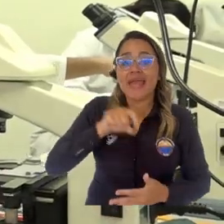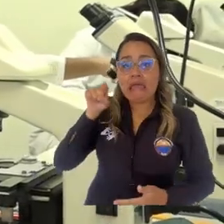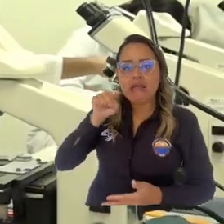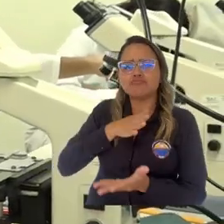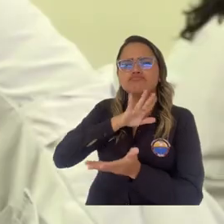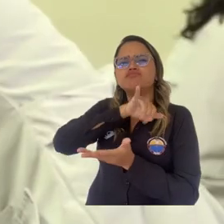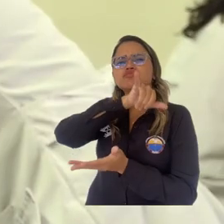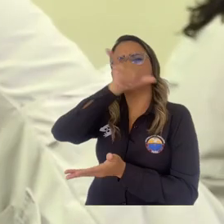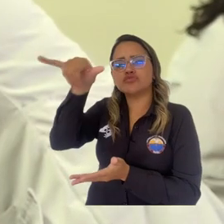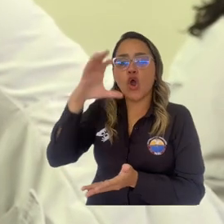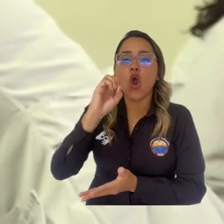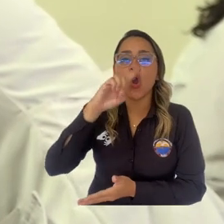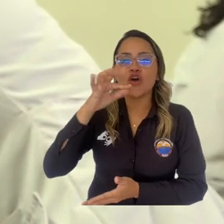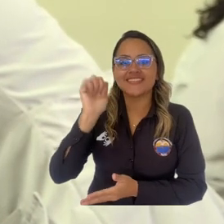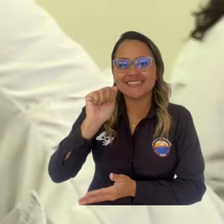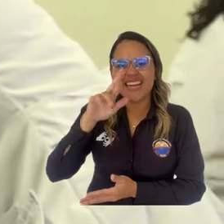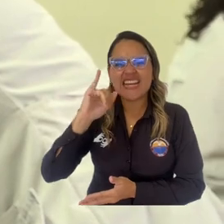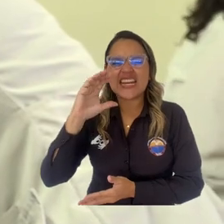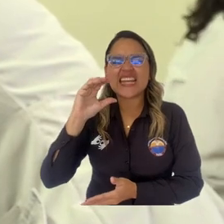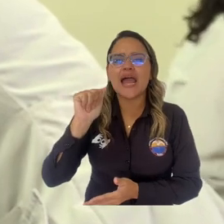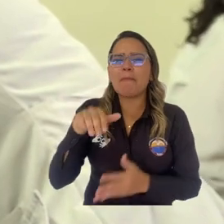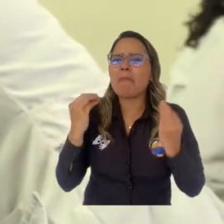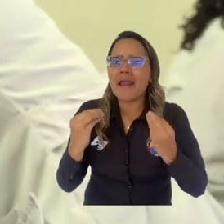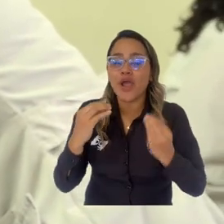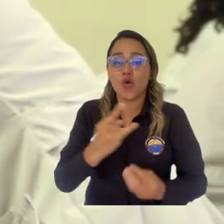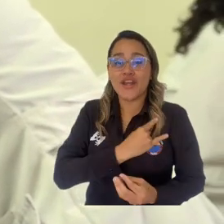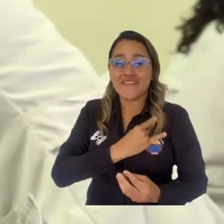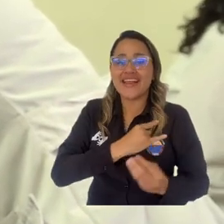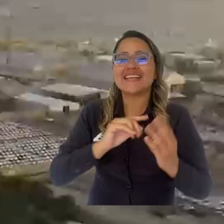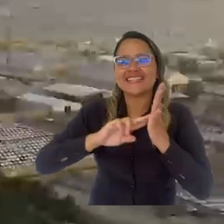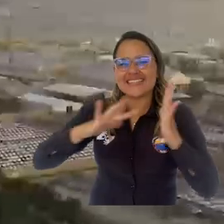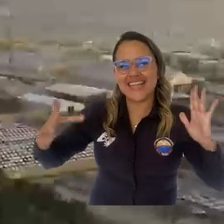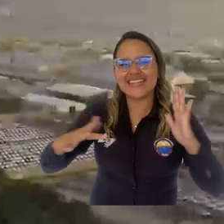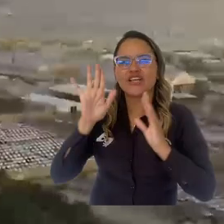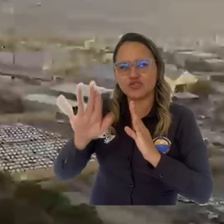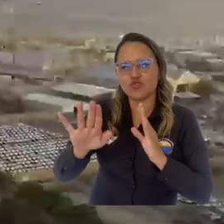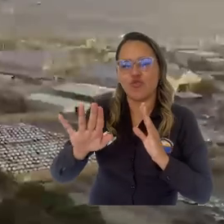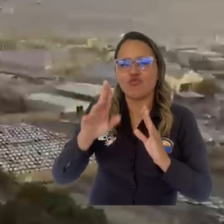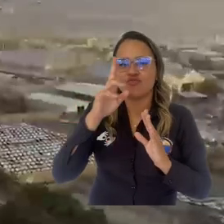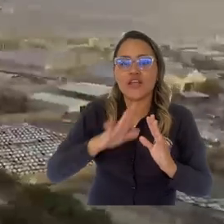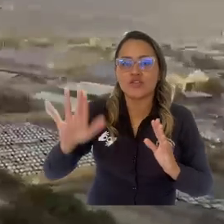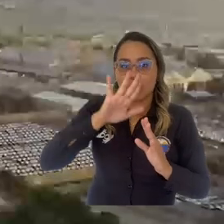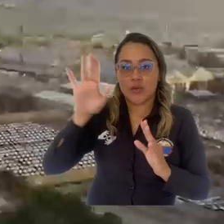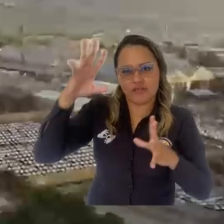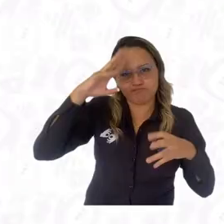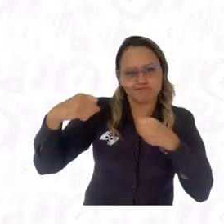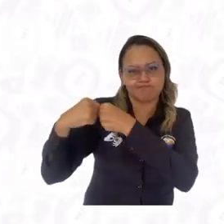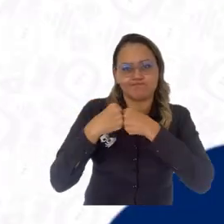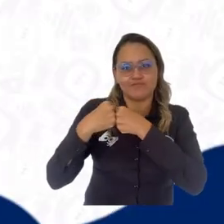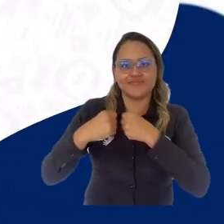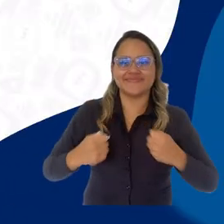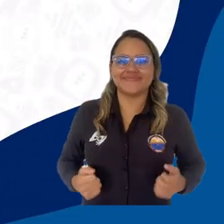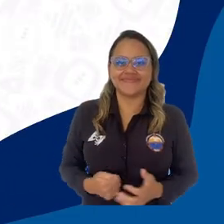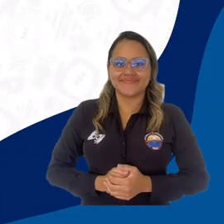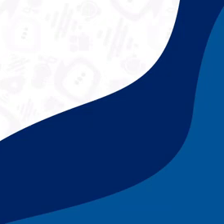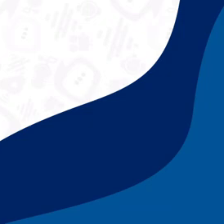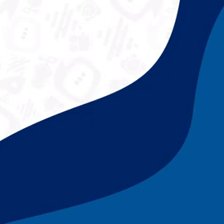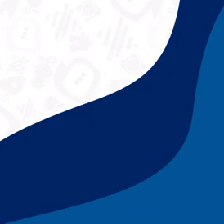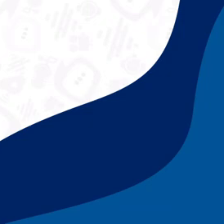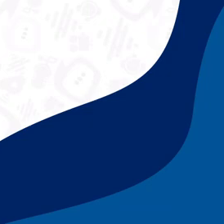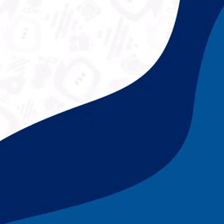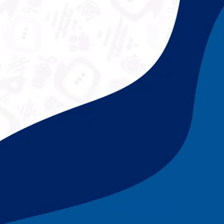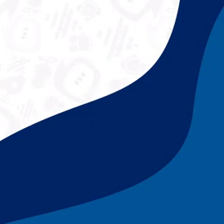Vera viajó hasta Costa Rica para materializar un convenio marco de cooperación con la Universidad Técnica Nacional de ese país.